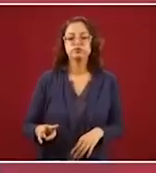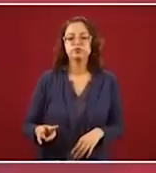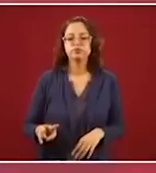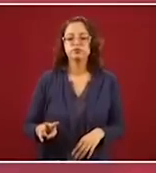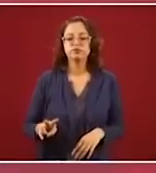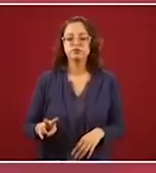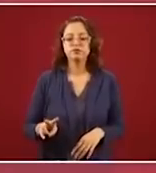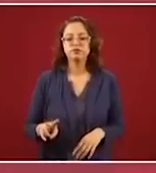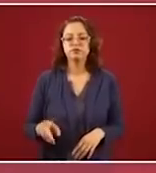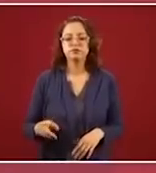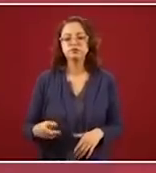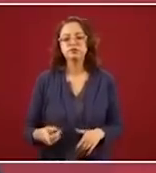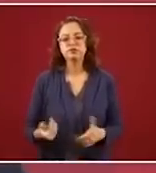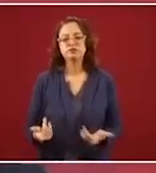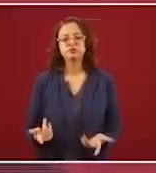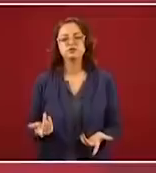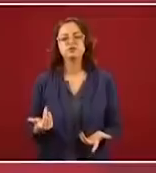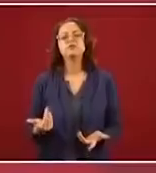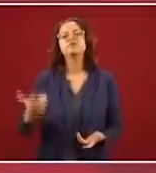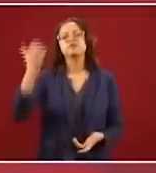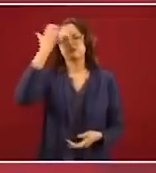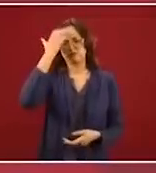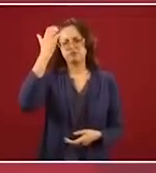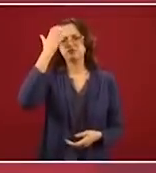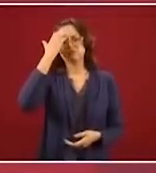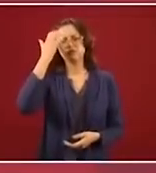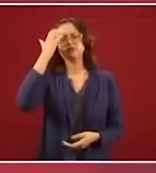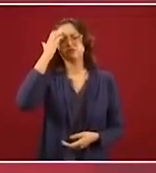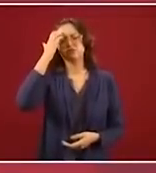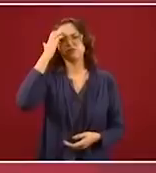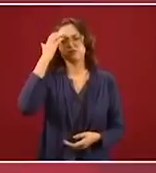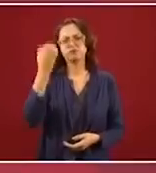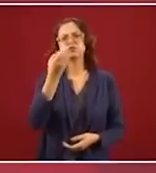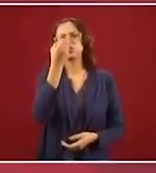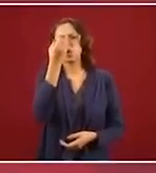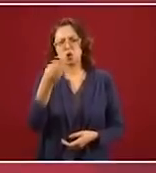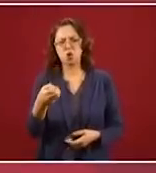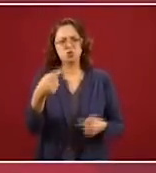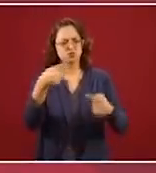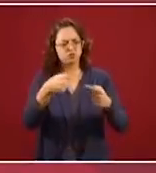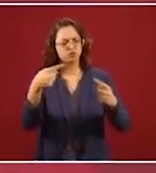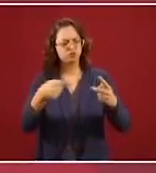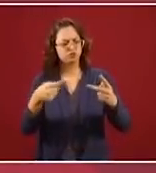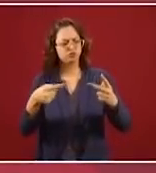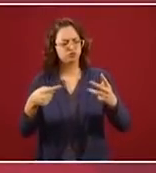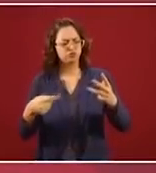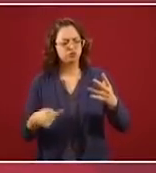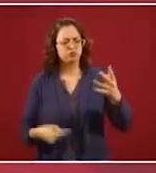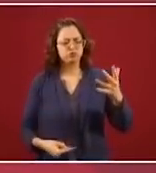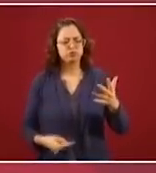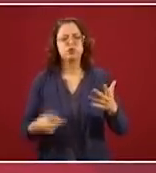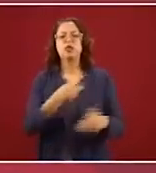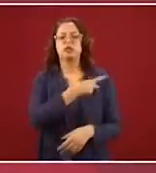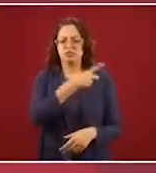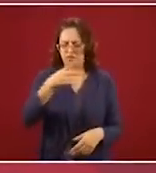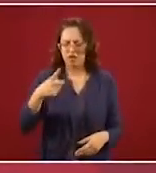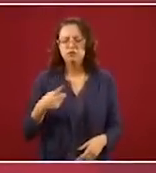da a conocer que conocen sus obligaciones, si se trata de un